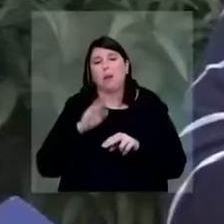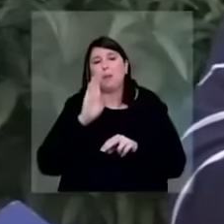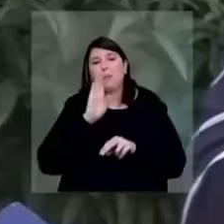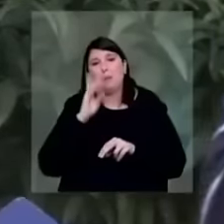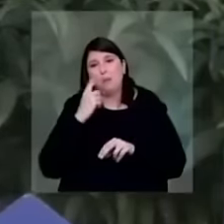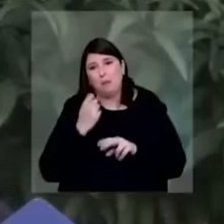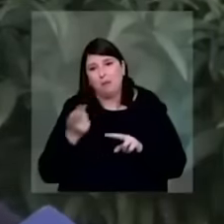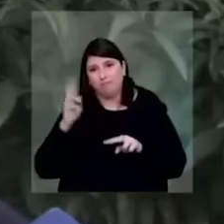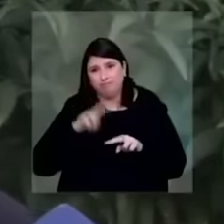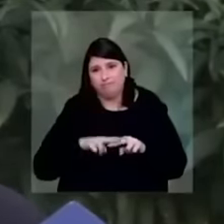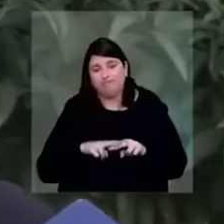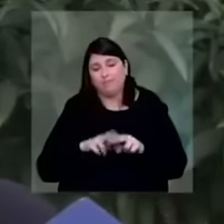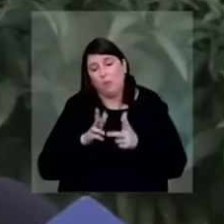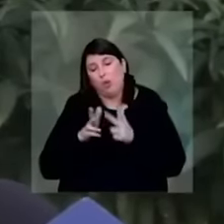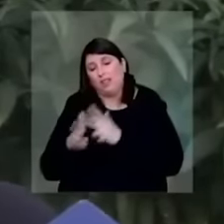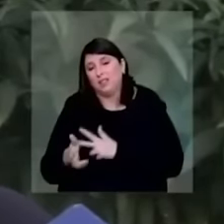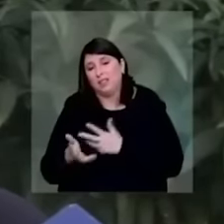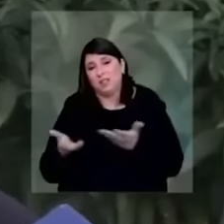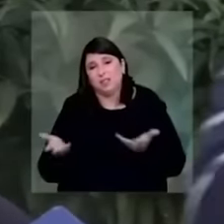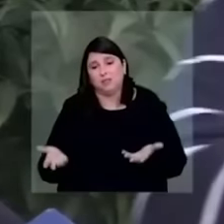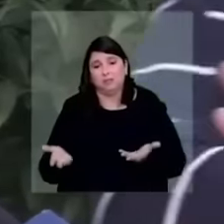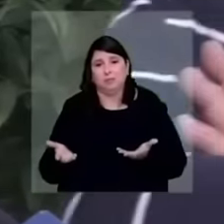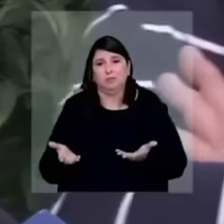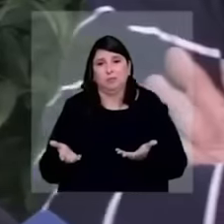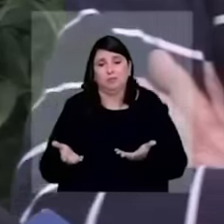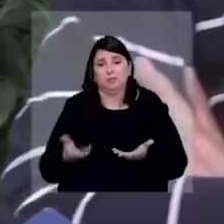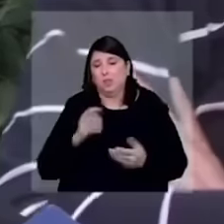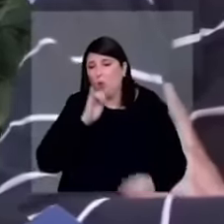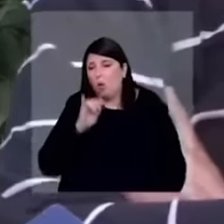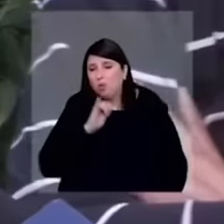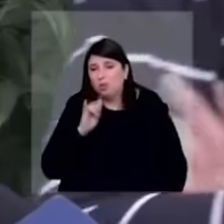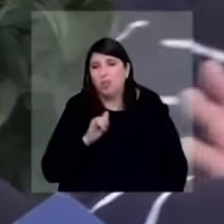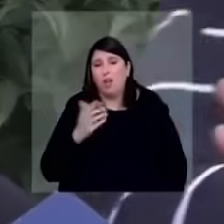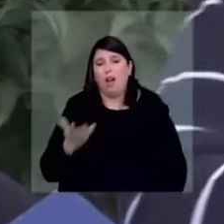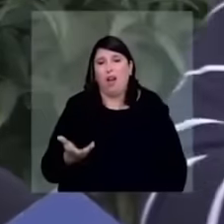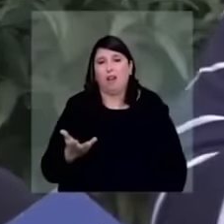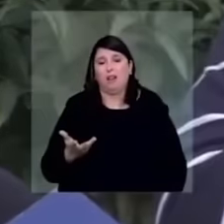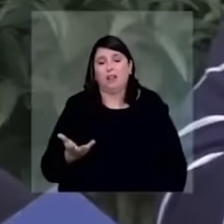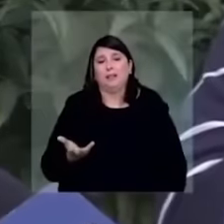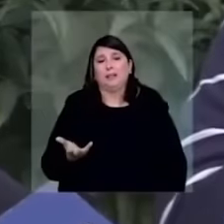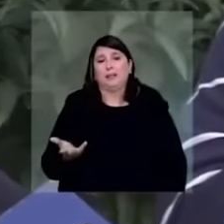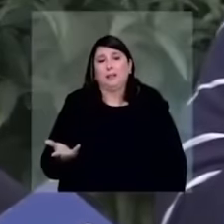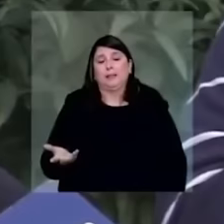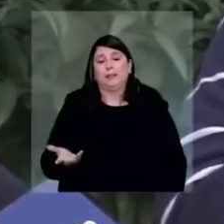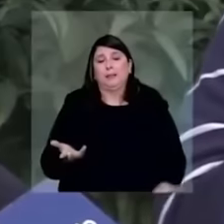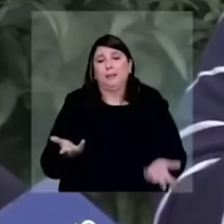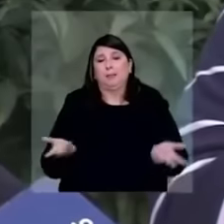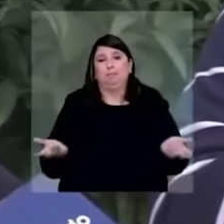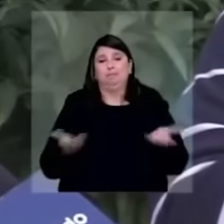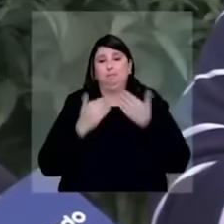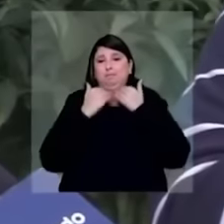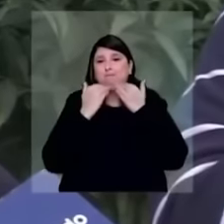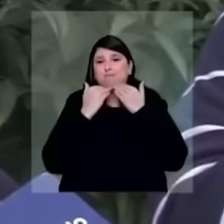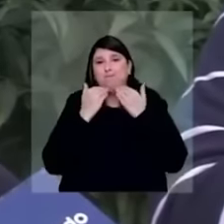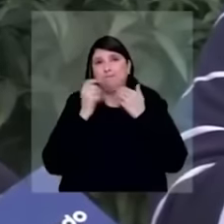porque A ver, había que sí. decirle sí o sí, y bueno, y esperamos que lo haya tomado, no sé la